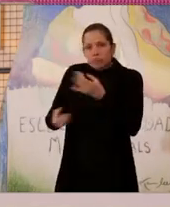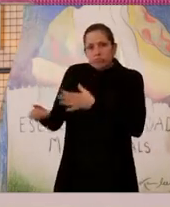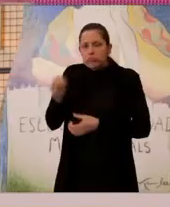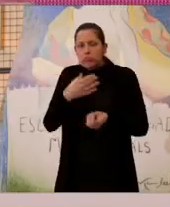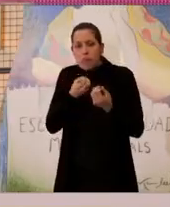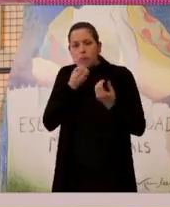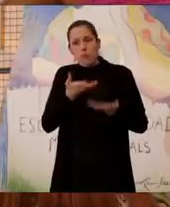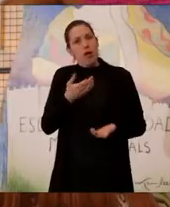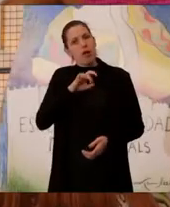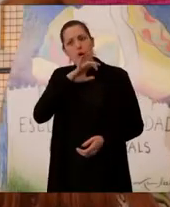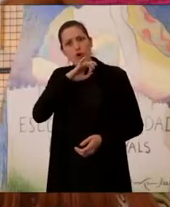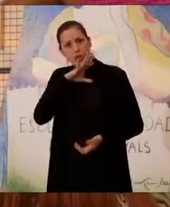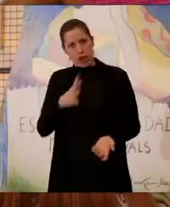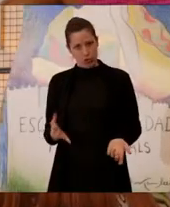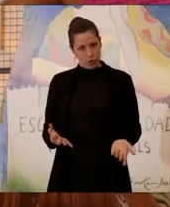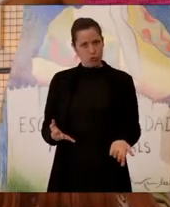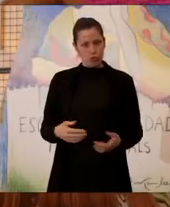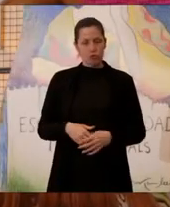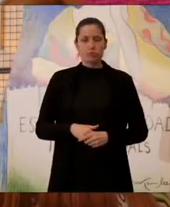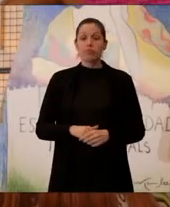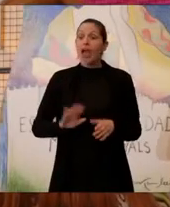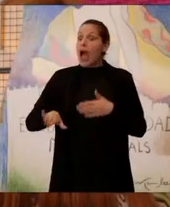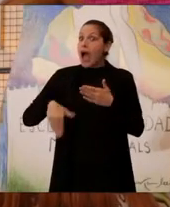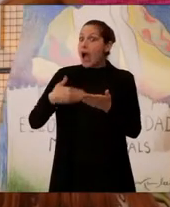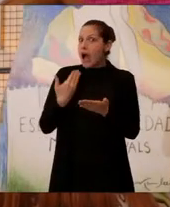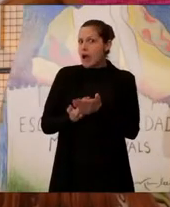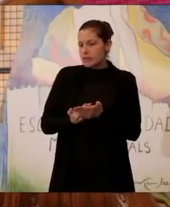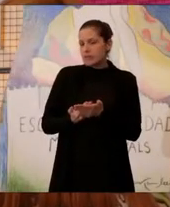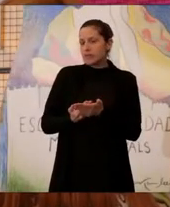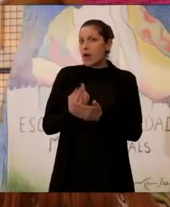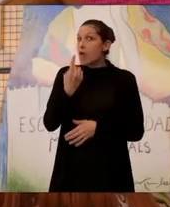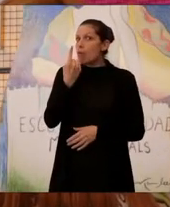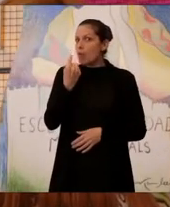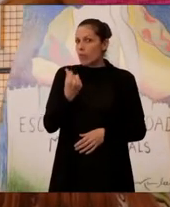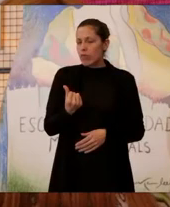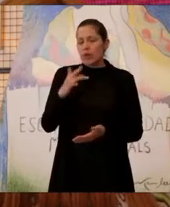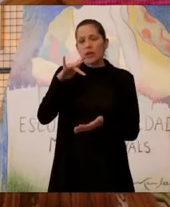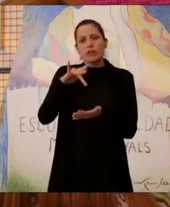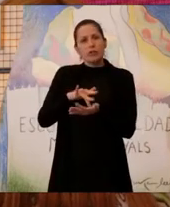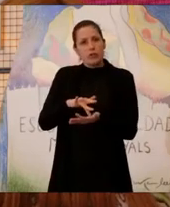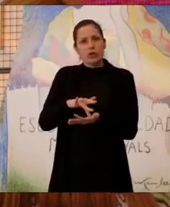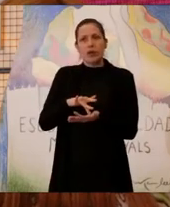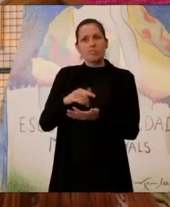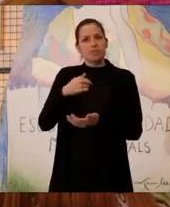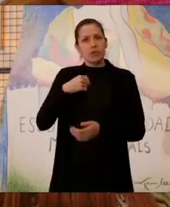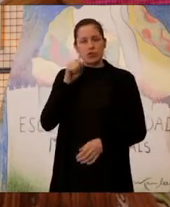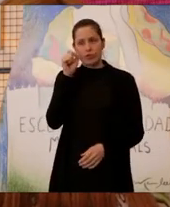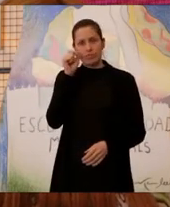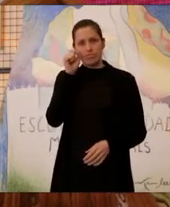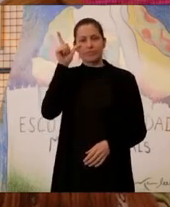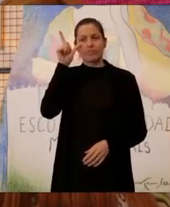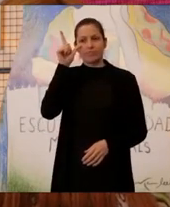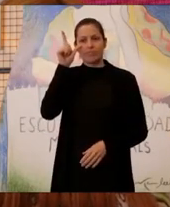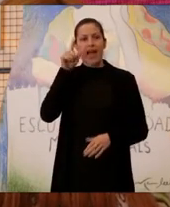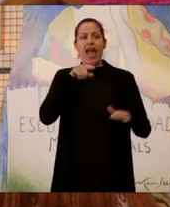muy contentos con marina hasta un día que me di cuenta que mi gerente tomaba decisiones